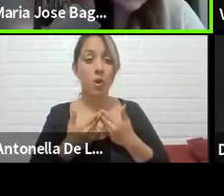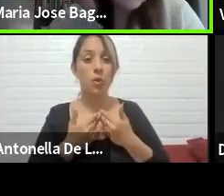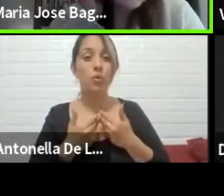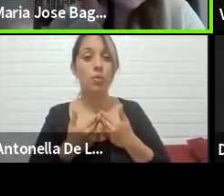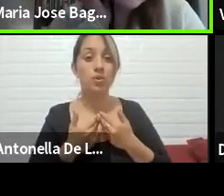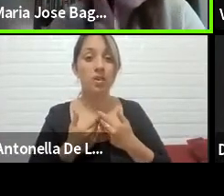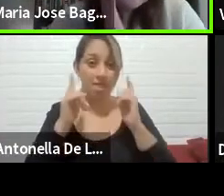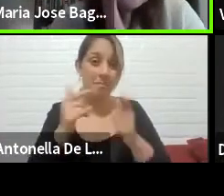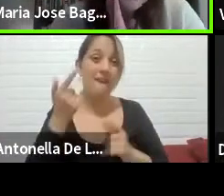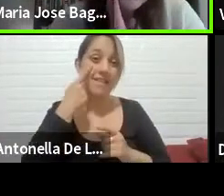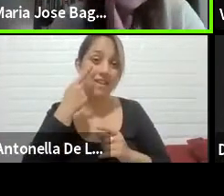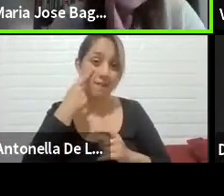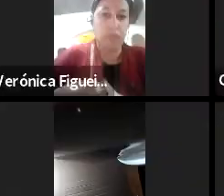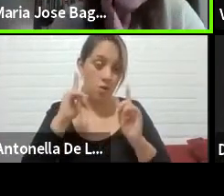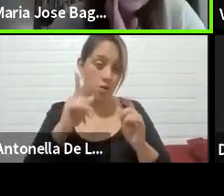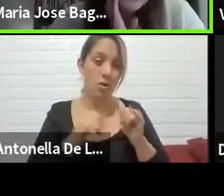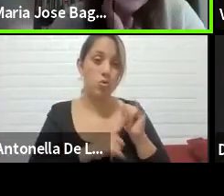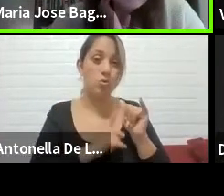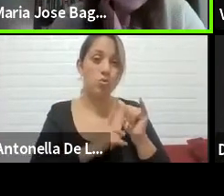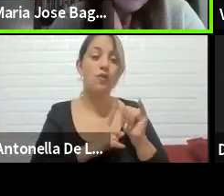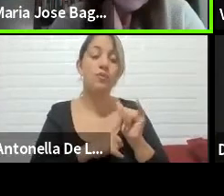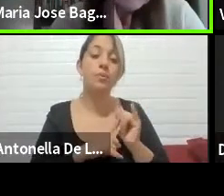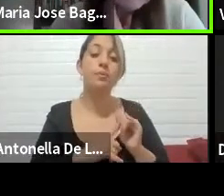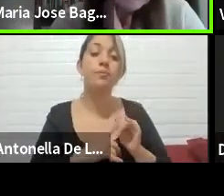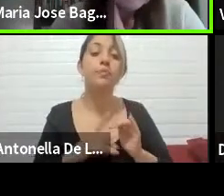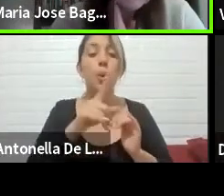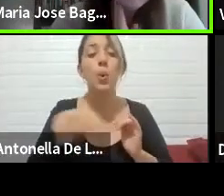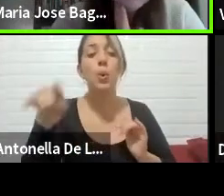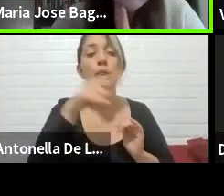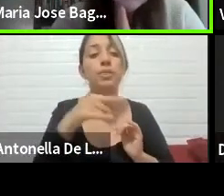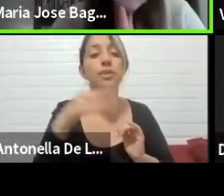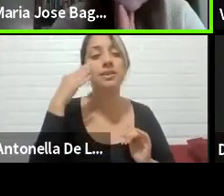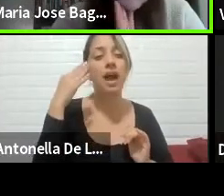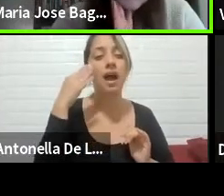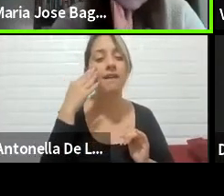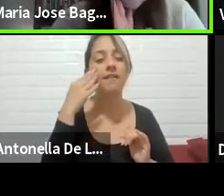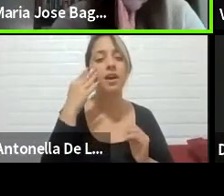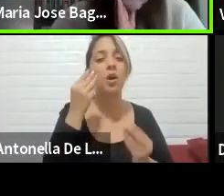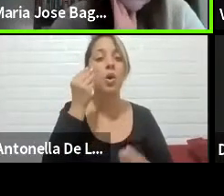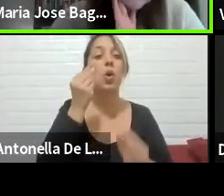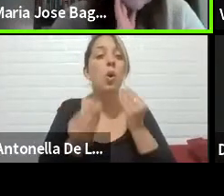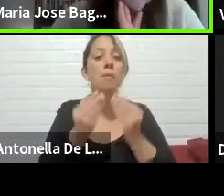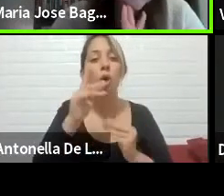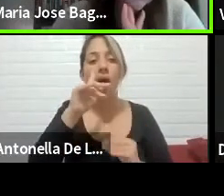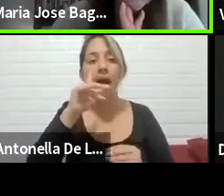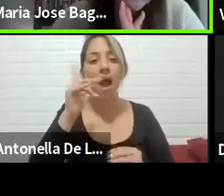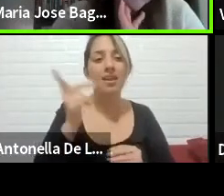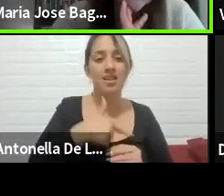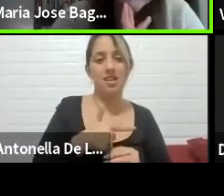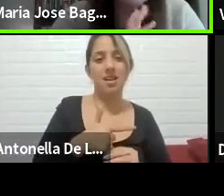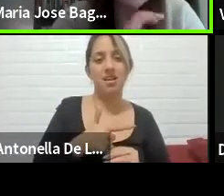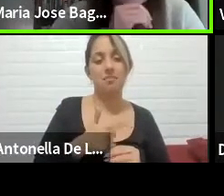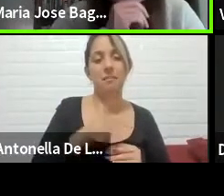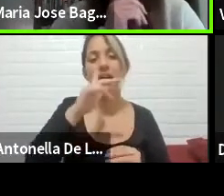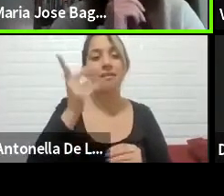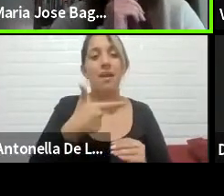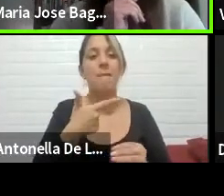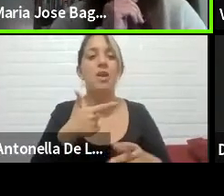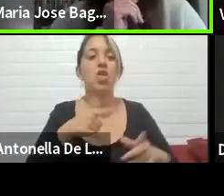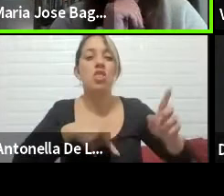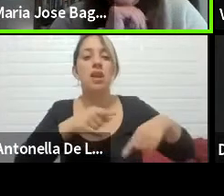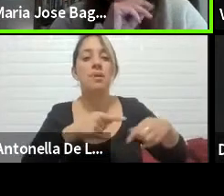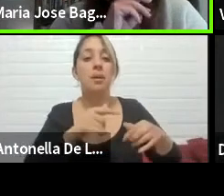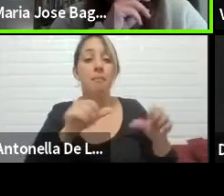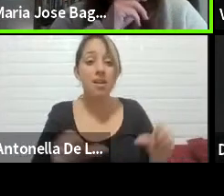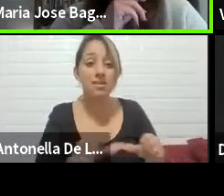simultáneo. Dice, ¿alguien sabe si hay alguna forma de agilizar el trámite para realizar el curso? Hace mucho que me anoté y nunca me han